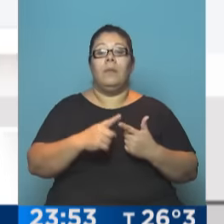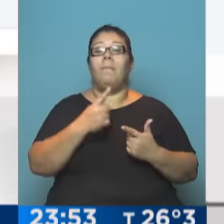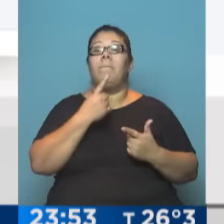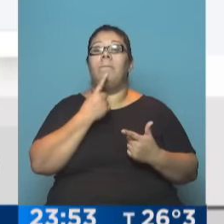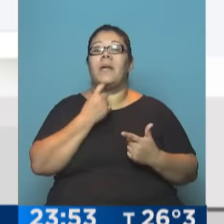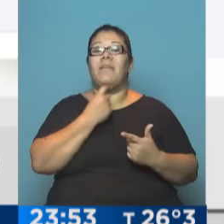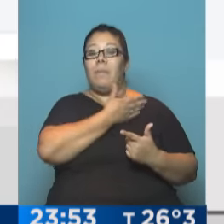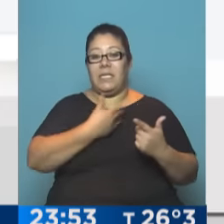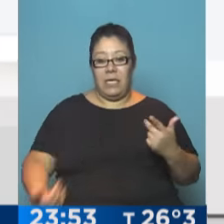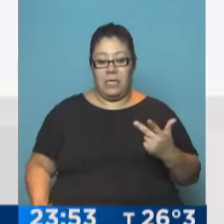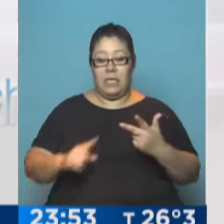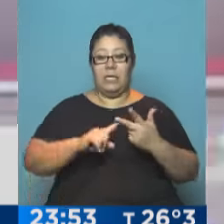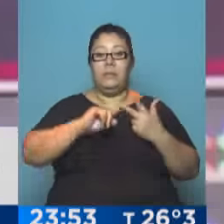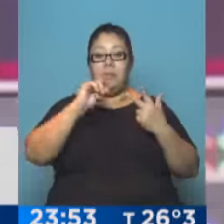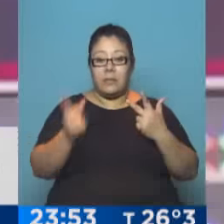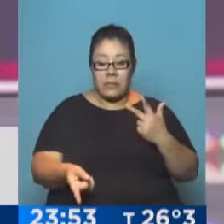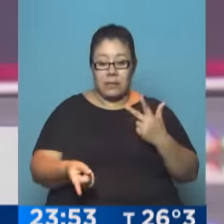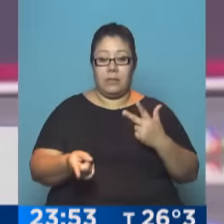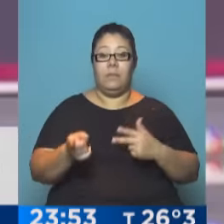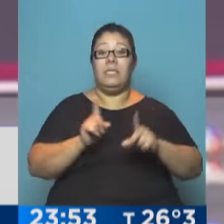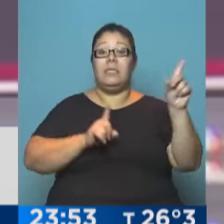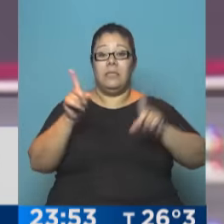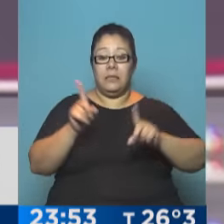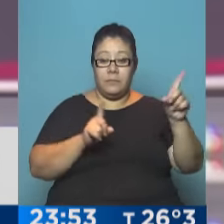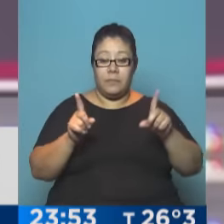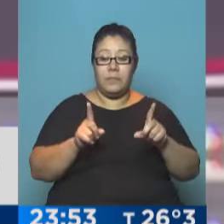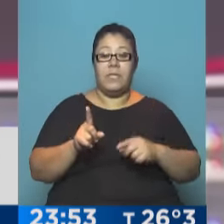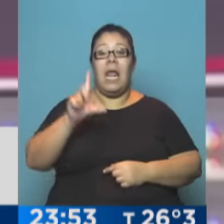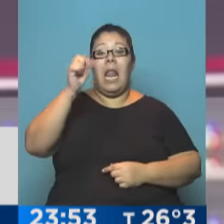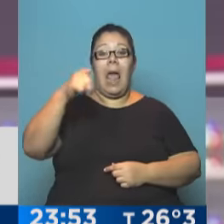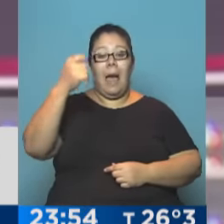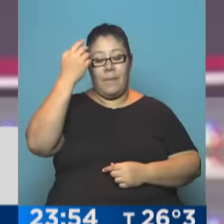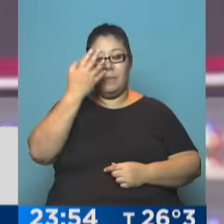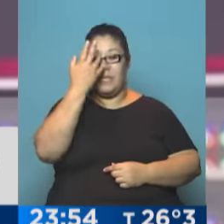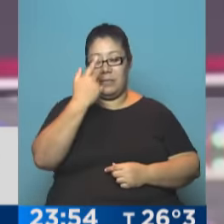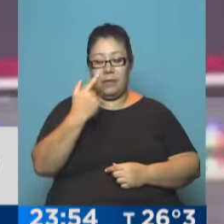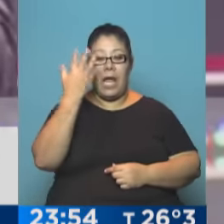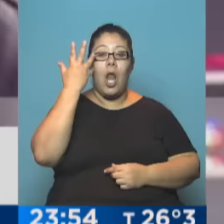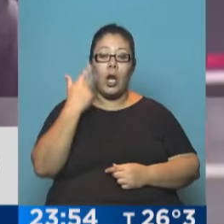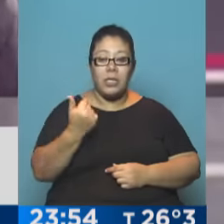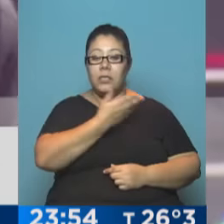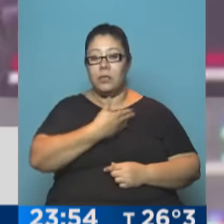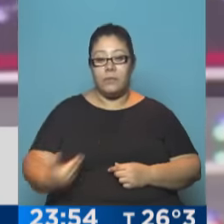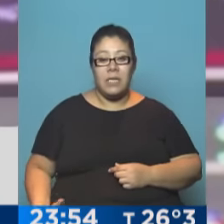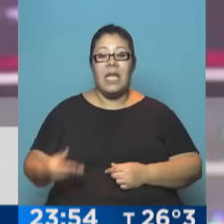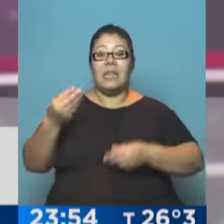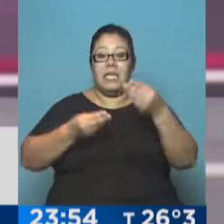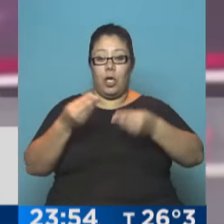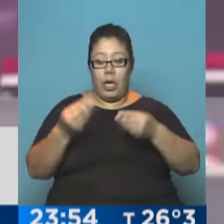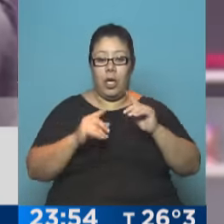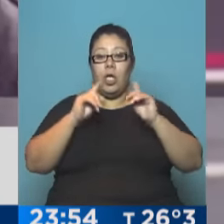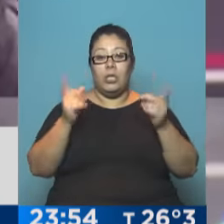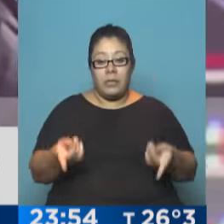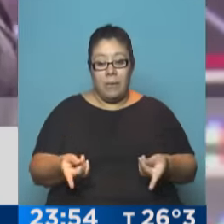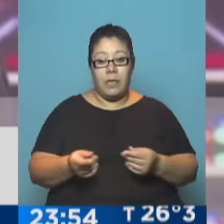seguir con su misma posición. Secretario General Angelici. Tesorero Lamens, como quería Tinelli. Y protesorero Víctor Blanco. Está parejo